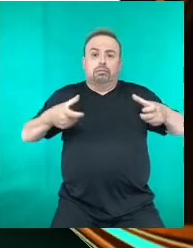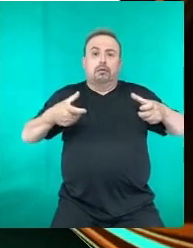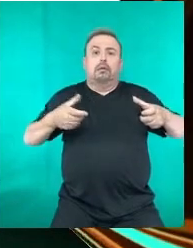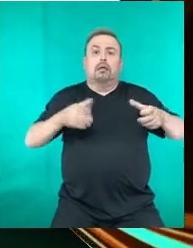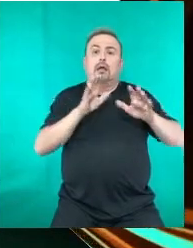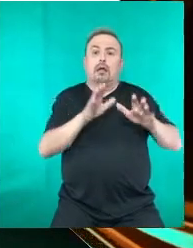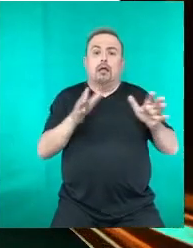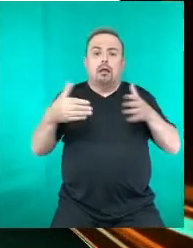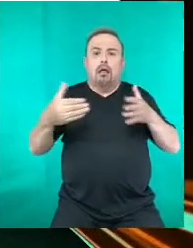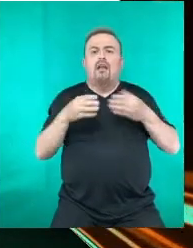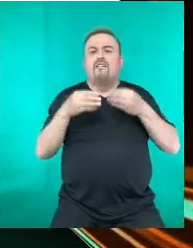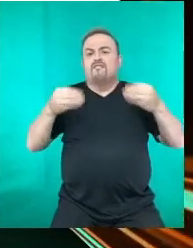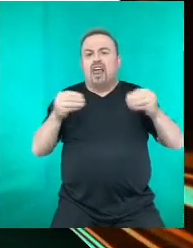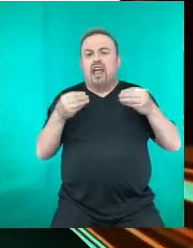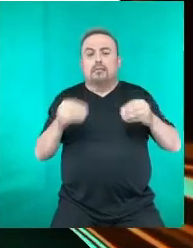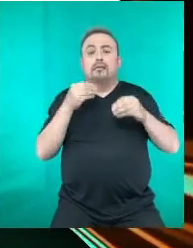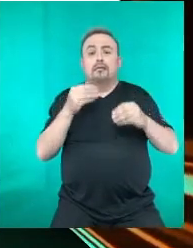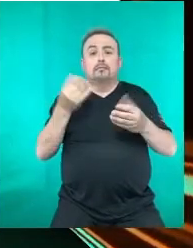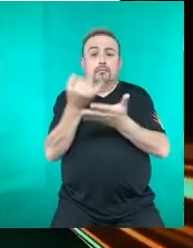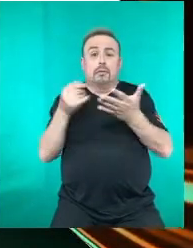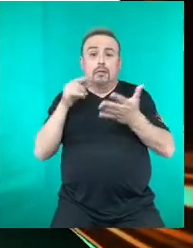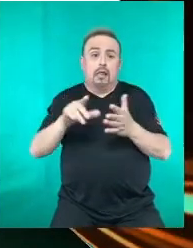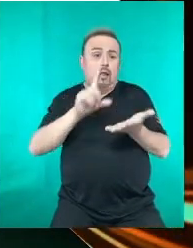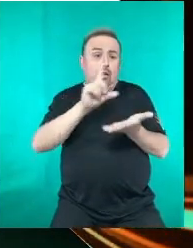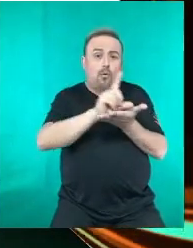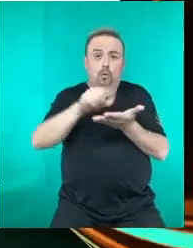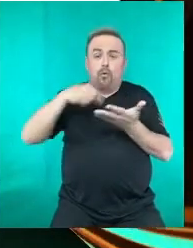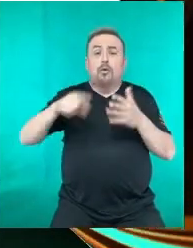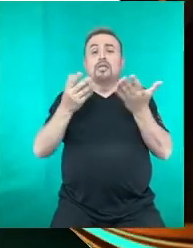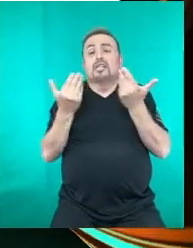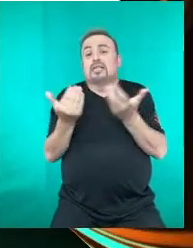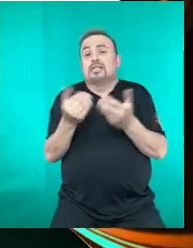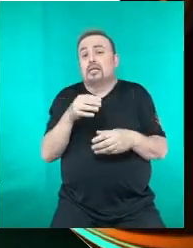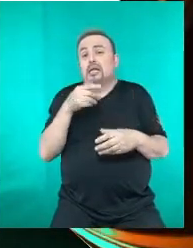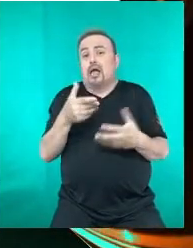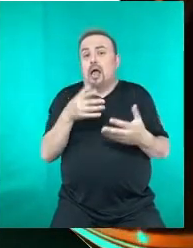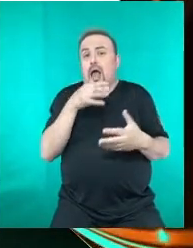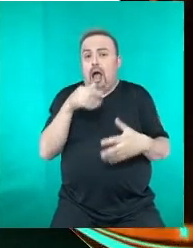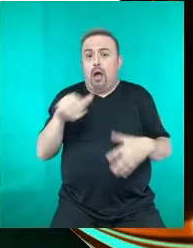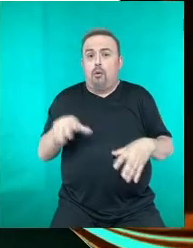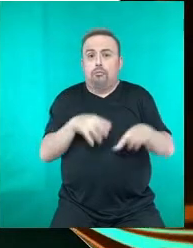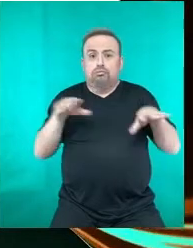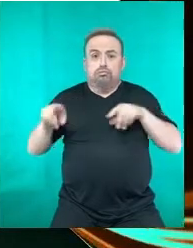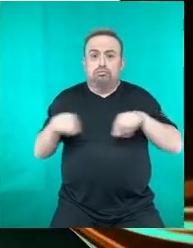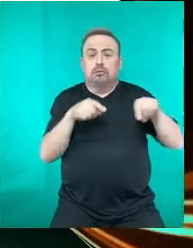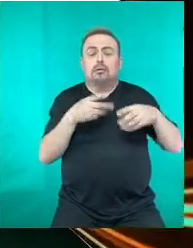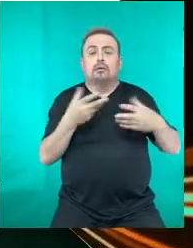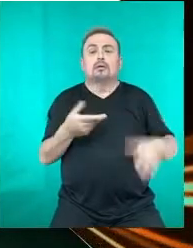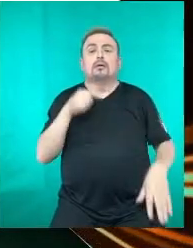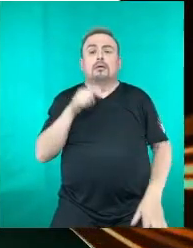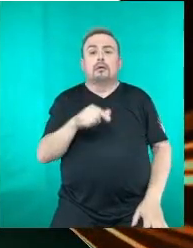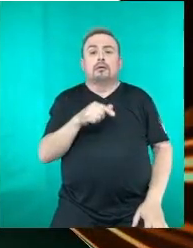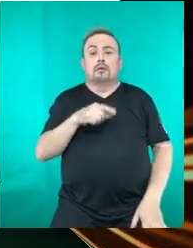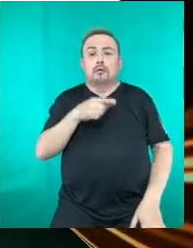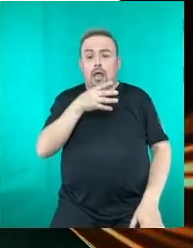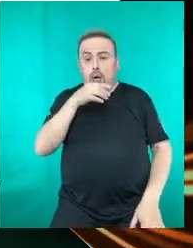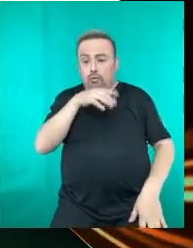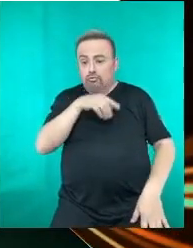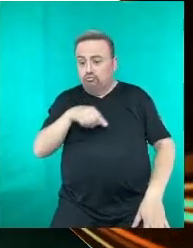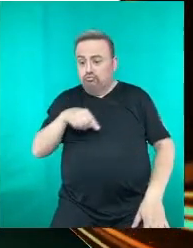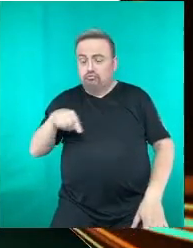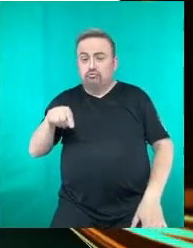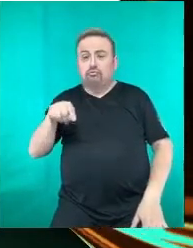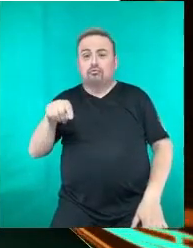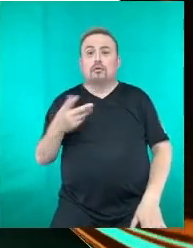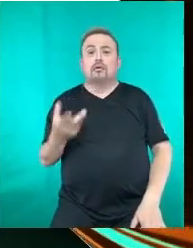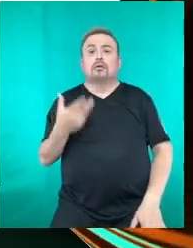la flexibilidad del diseño de la planta, de lo que se requiera como flujo. Por acá va a salir un agua producto a